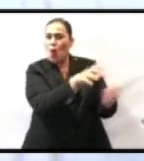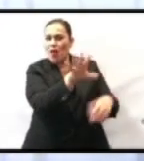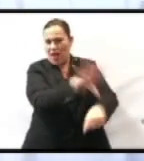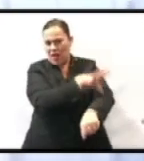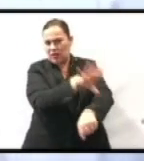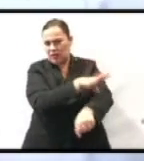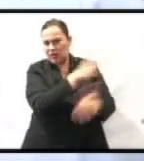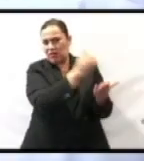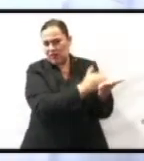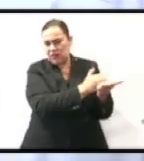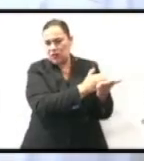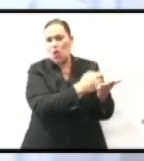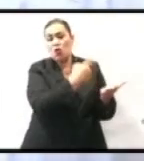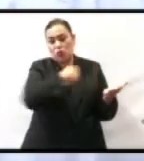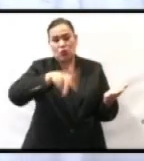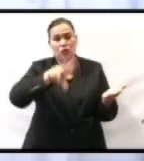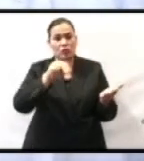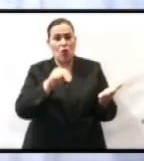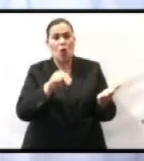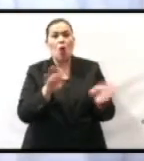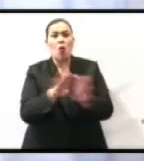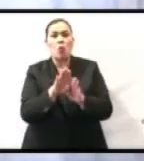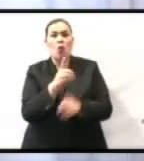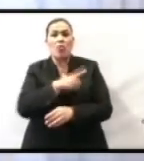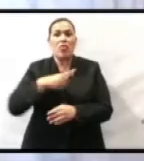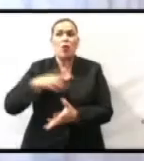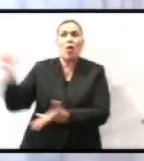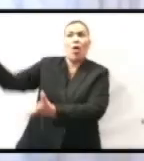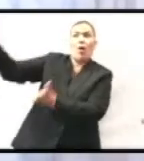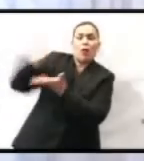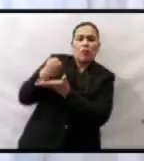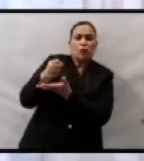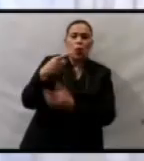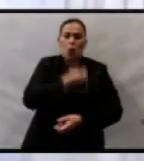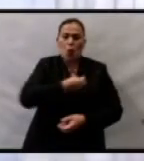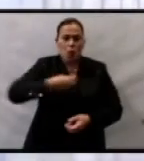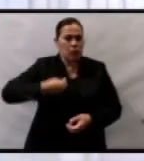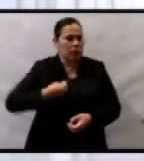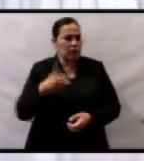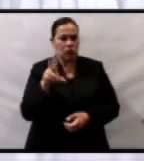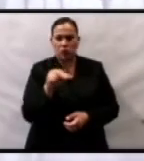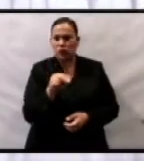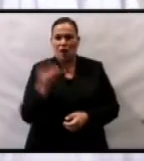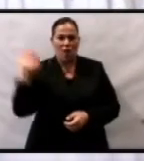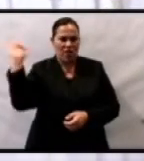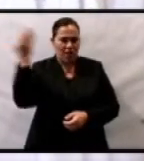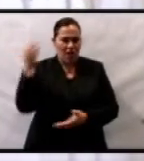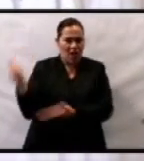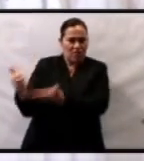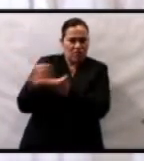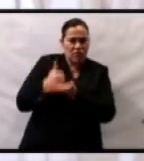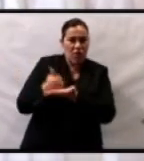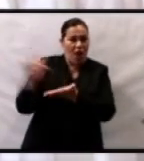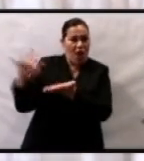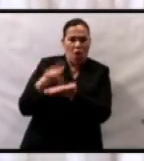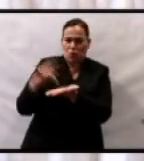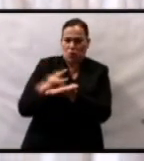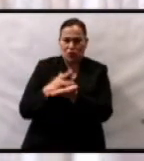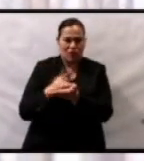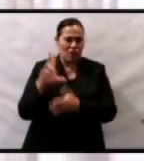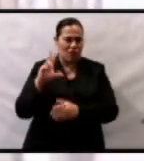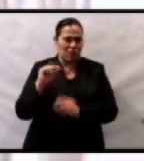No hay necesidad de contratar deuda ni comprometer las participaciones federales o estatales de la actual y